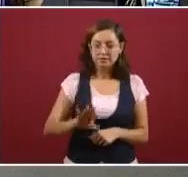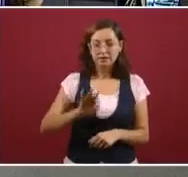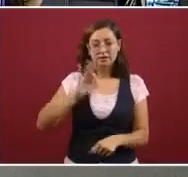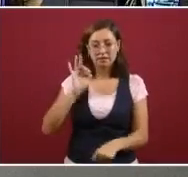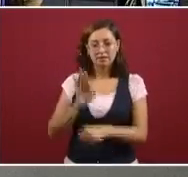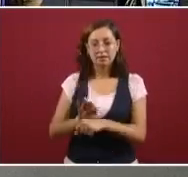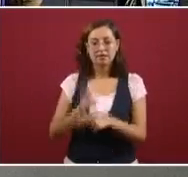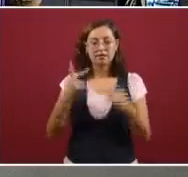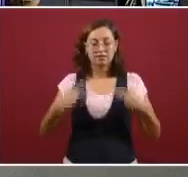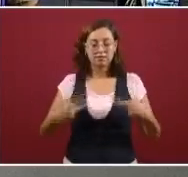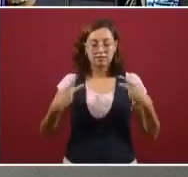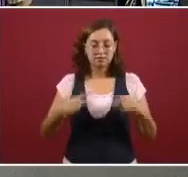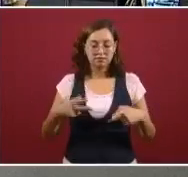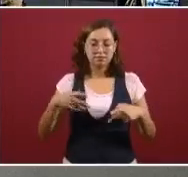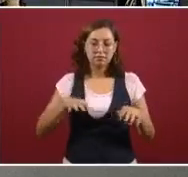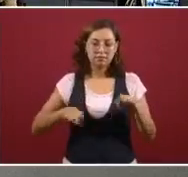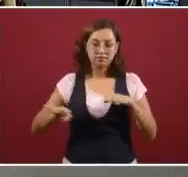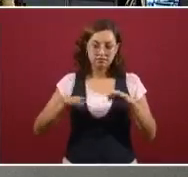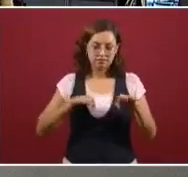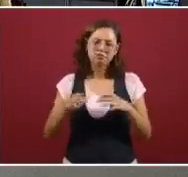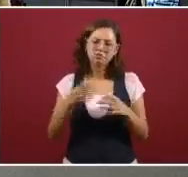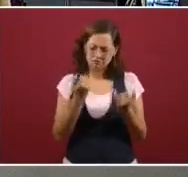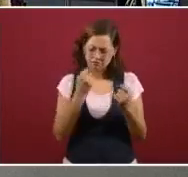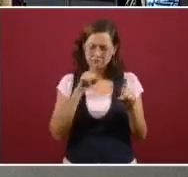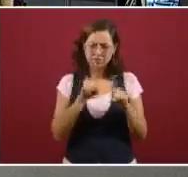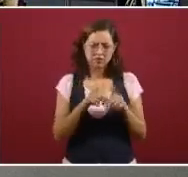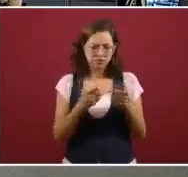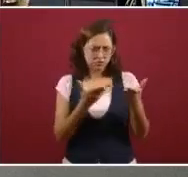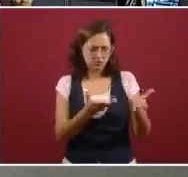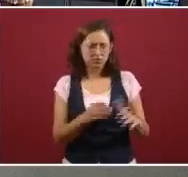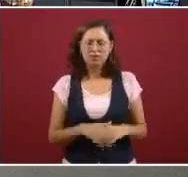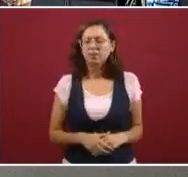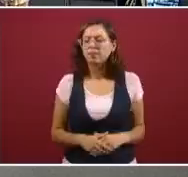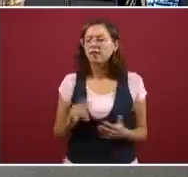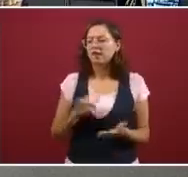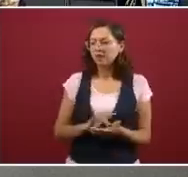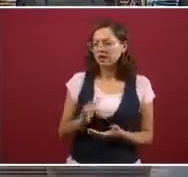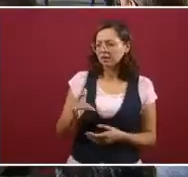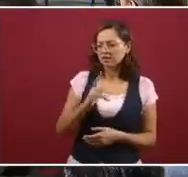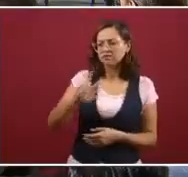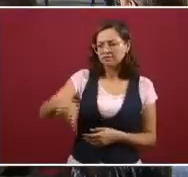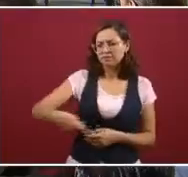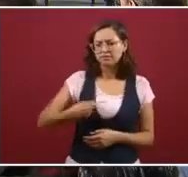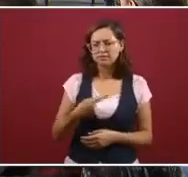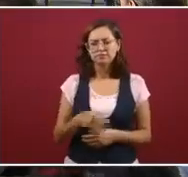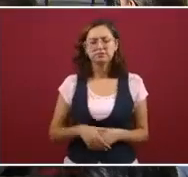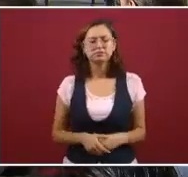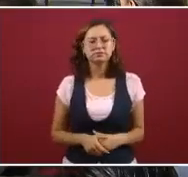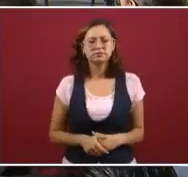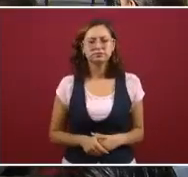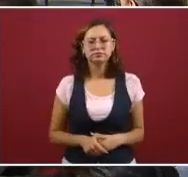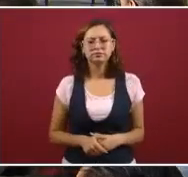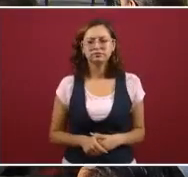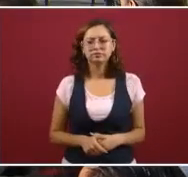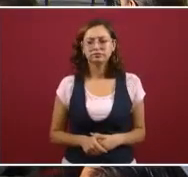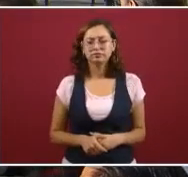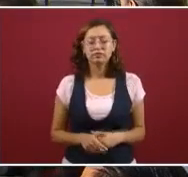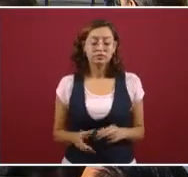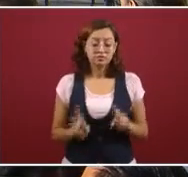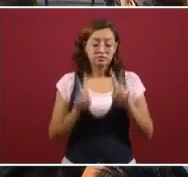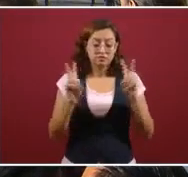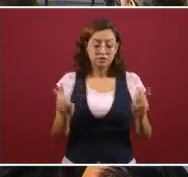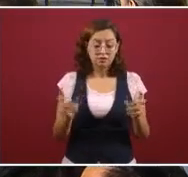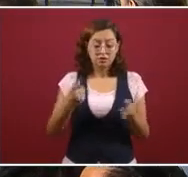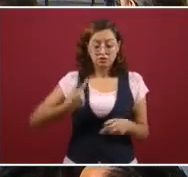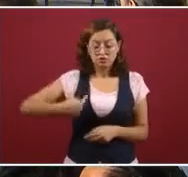trabajadores, al Estado y, por supuesto, a ustedes. Gracias por la pregunta. Mira, respecto de las utilidades que